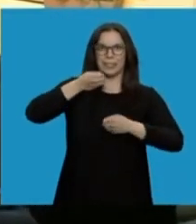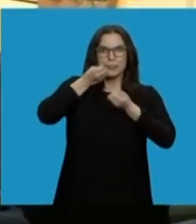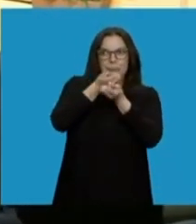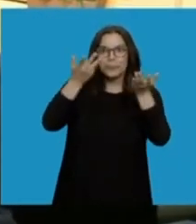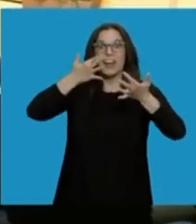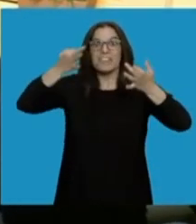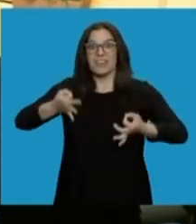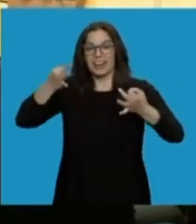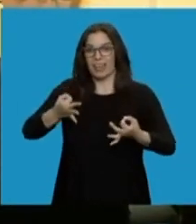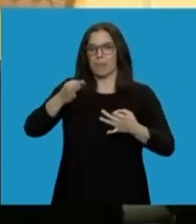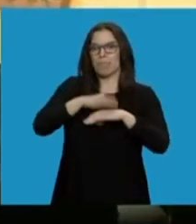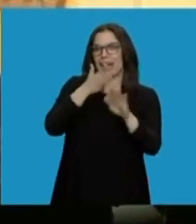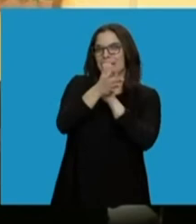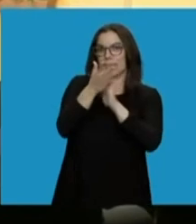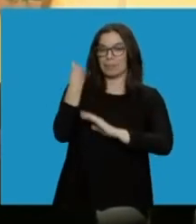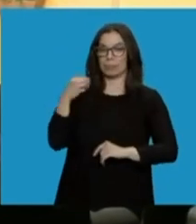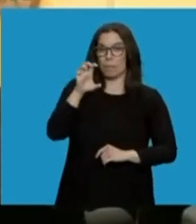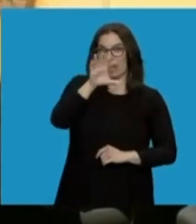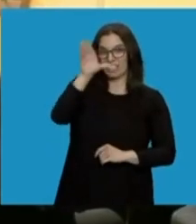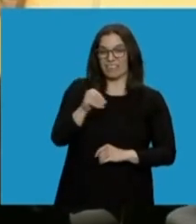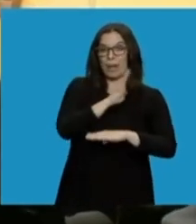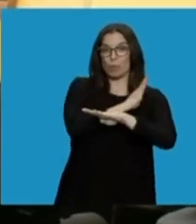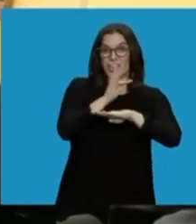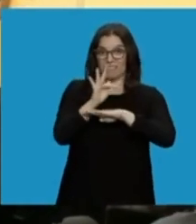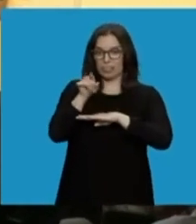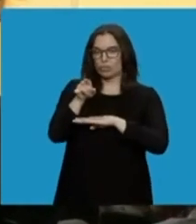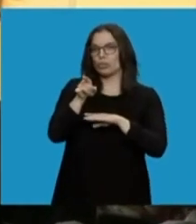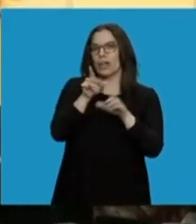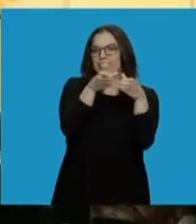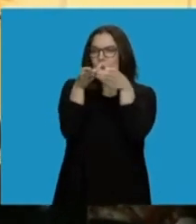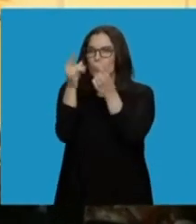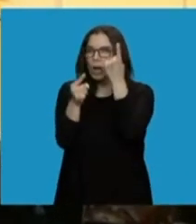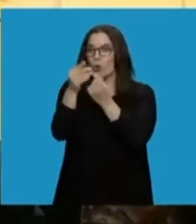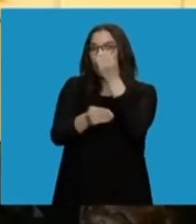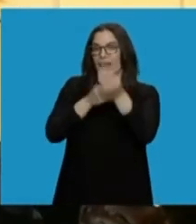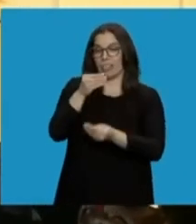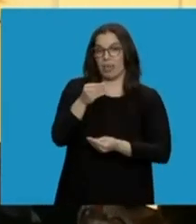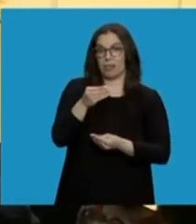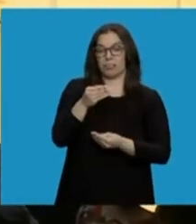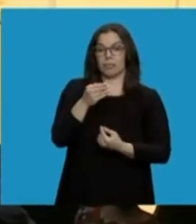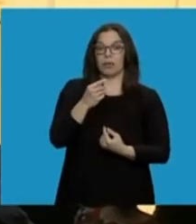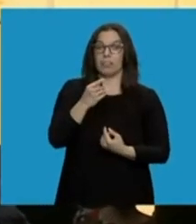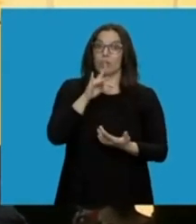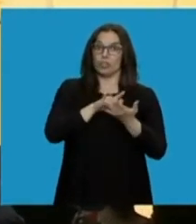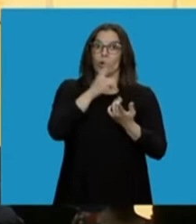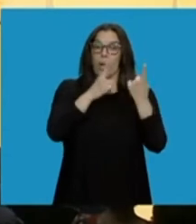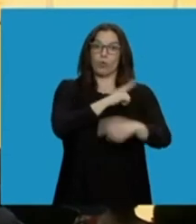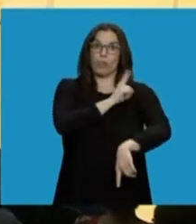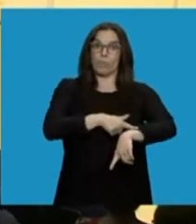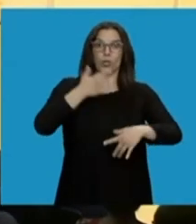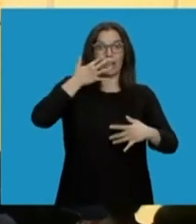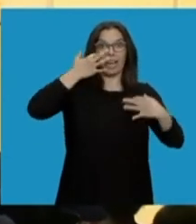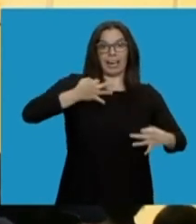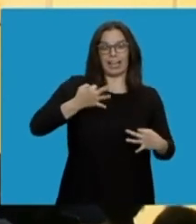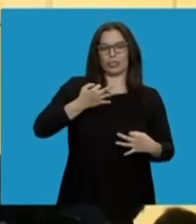algunas tribus de aquel país. Claro, hay deportes de riesgo. Cristo ya dijo que el que